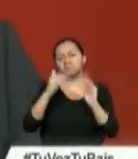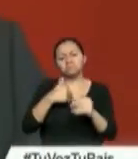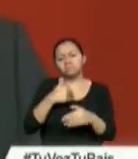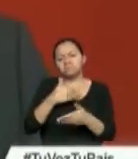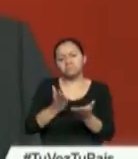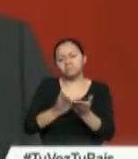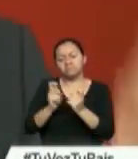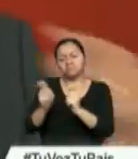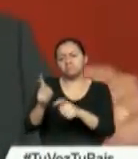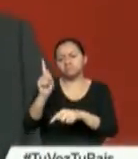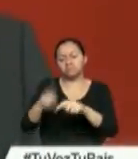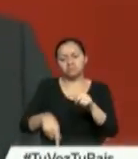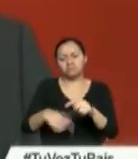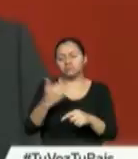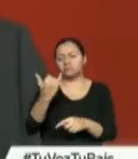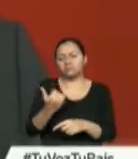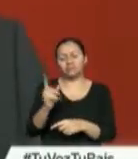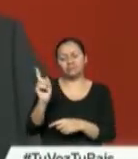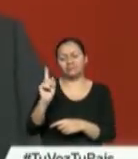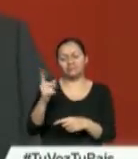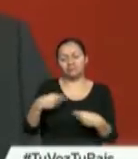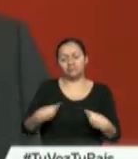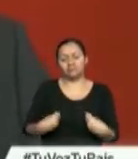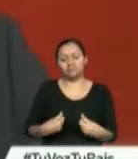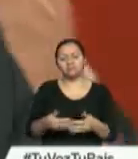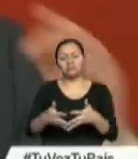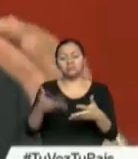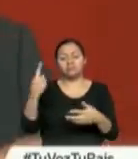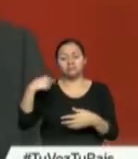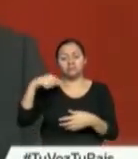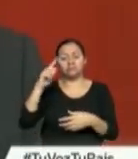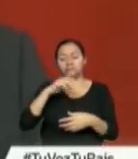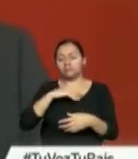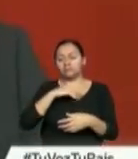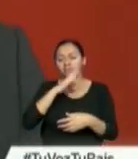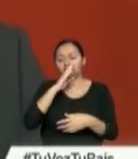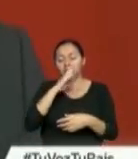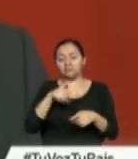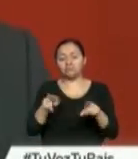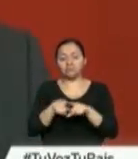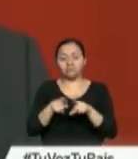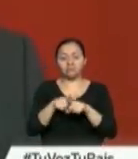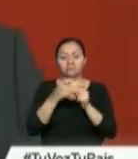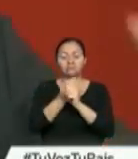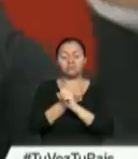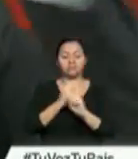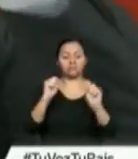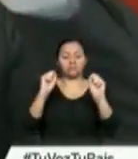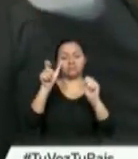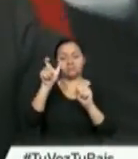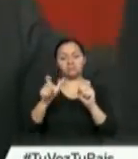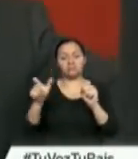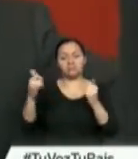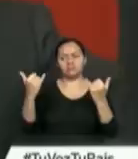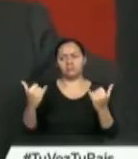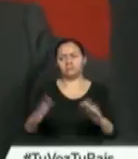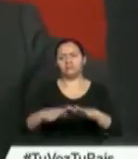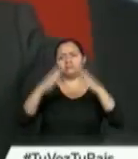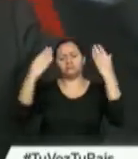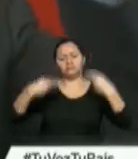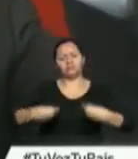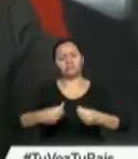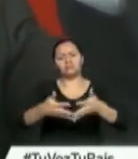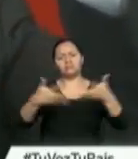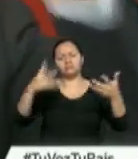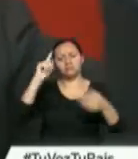salud. Ahora que gastamos decenas de millones de dólares, como siempre debió ser, para salvar estas vidas, ahí sí el supuesto gasto